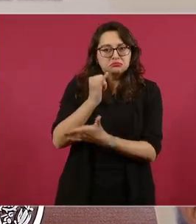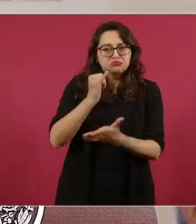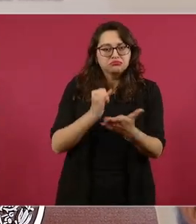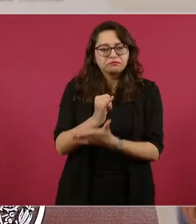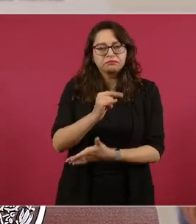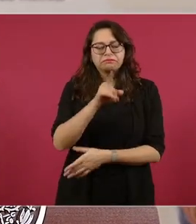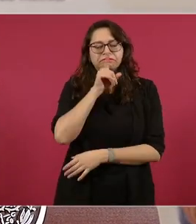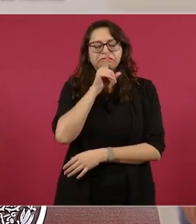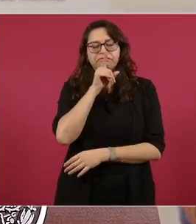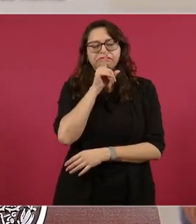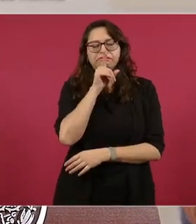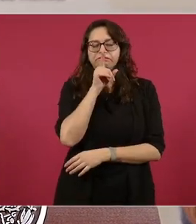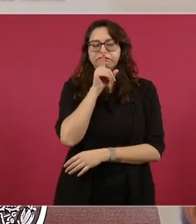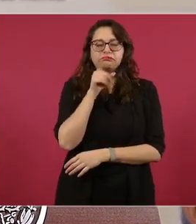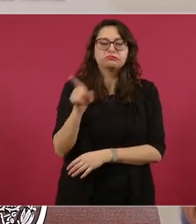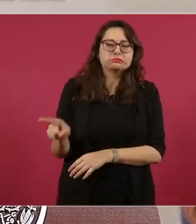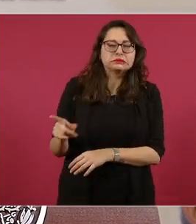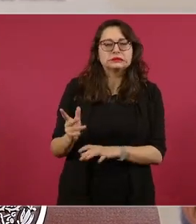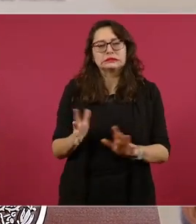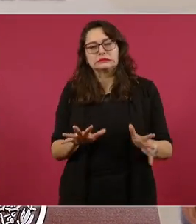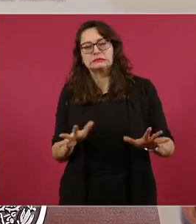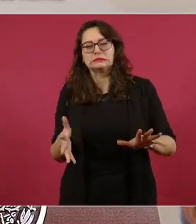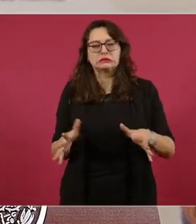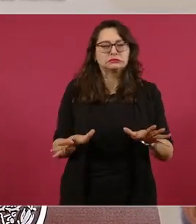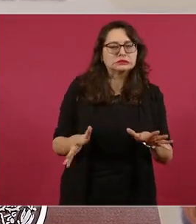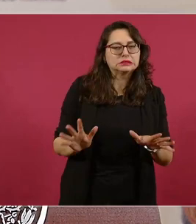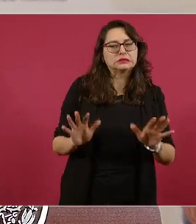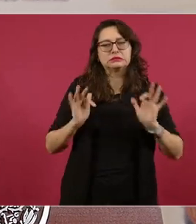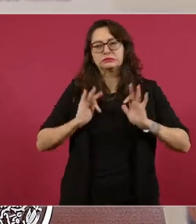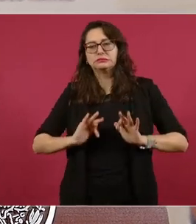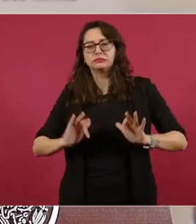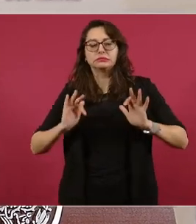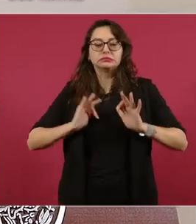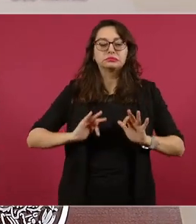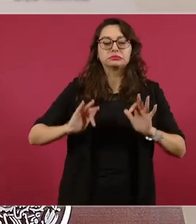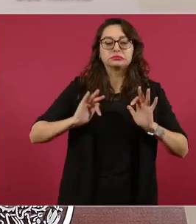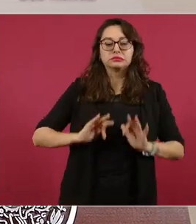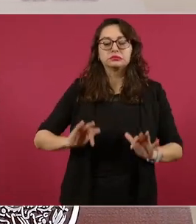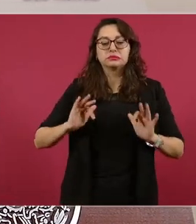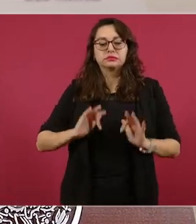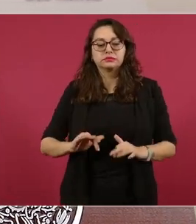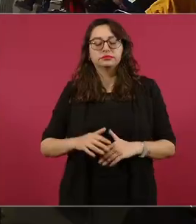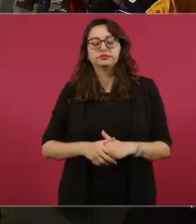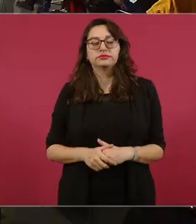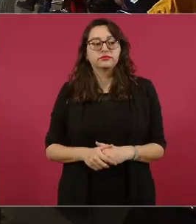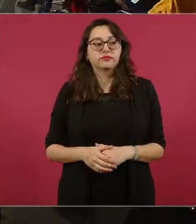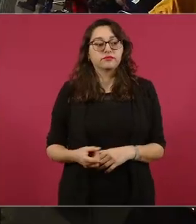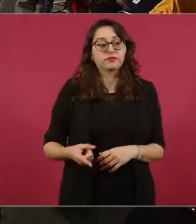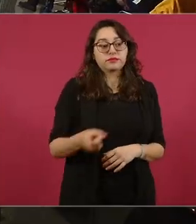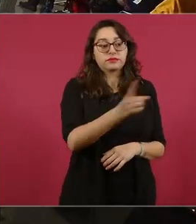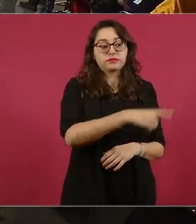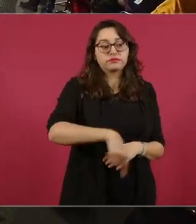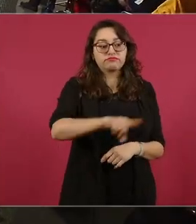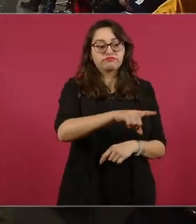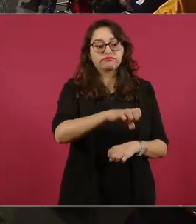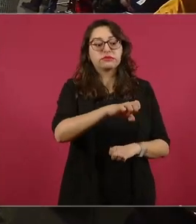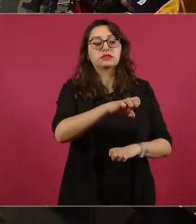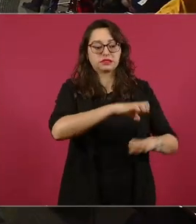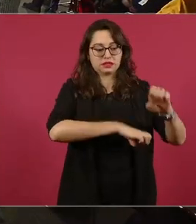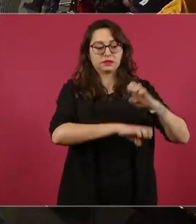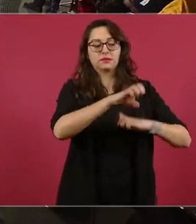se reúnen con